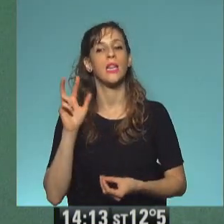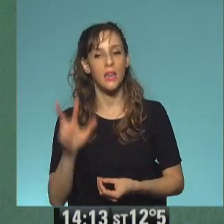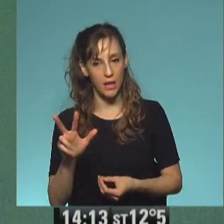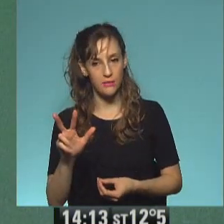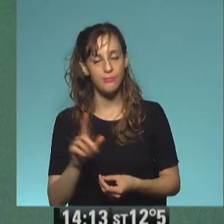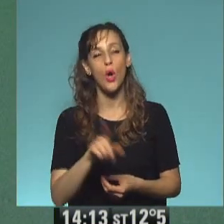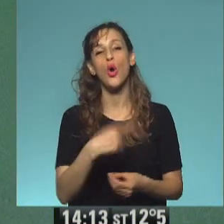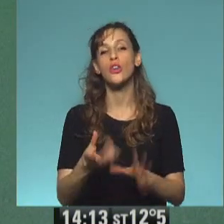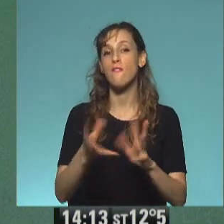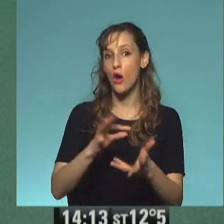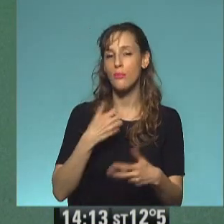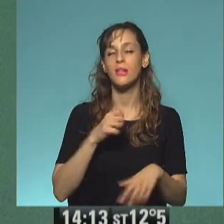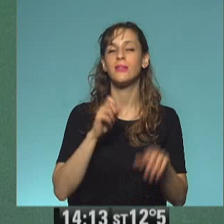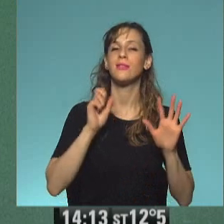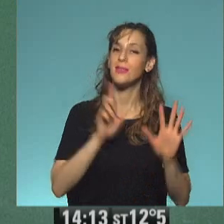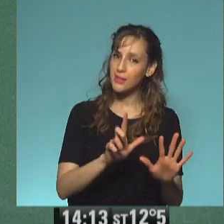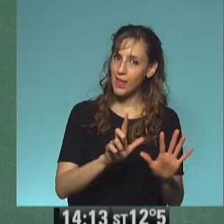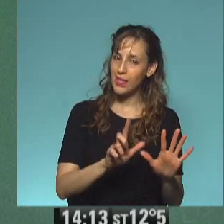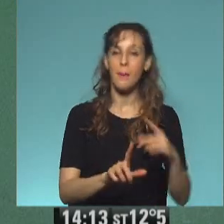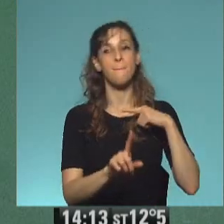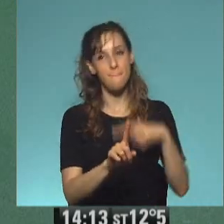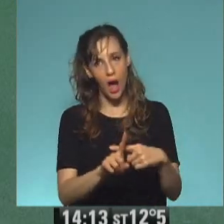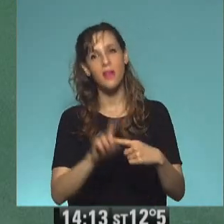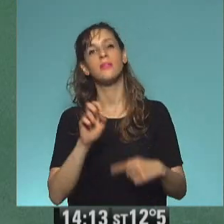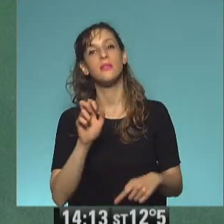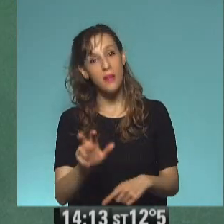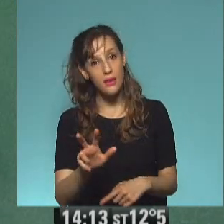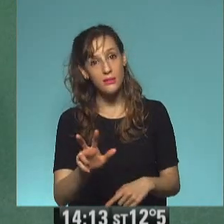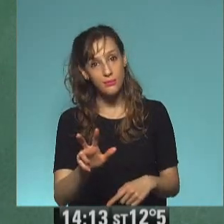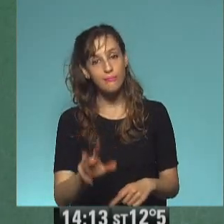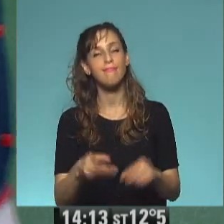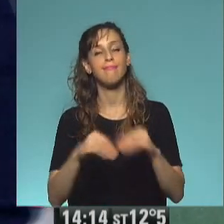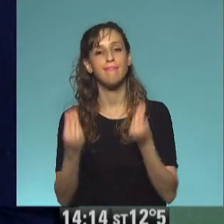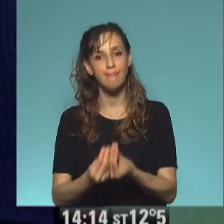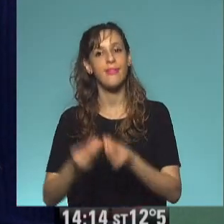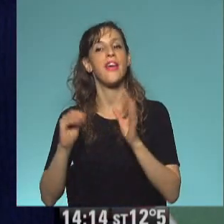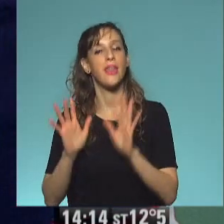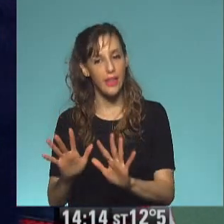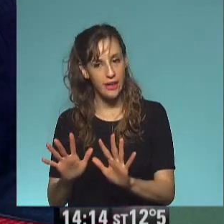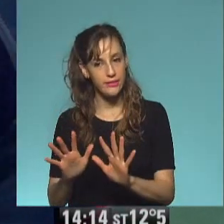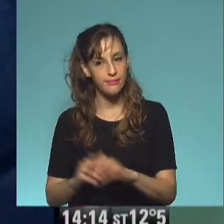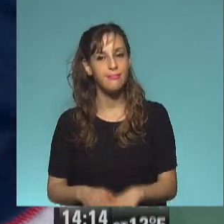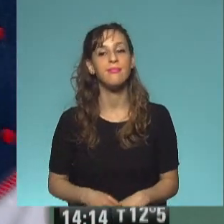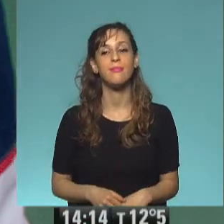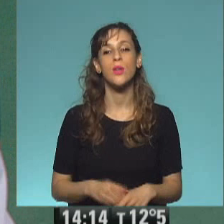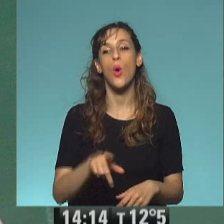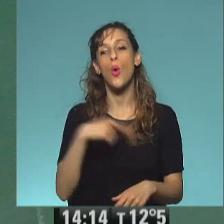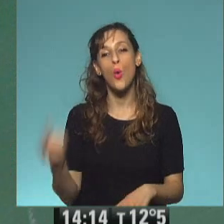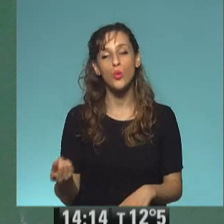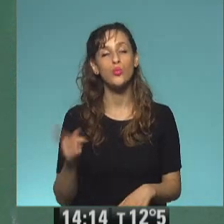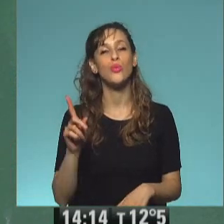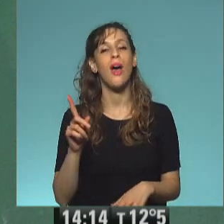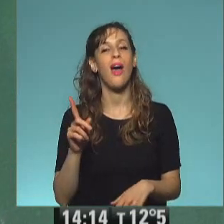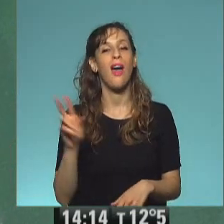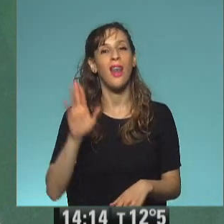Después teníamos otro que escribió 7 más 3, 10. ¿Sí? Teníamos una amiga que hizo 1,